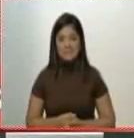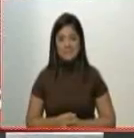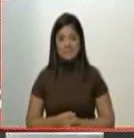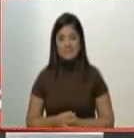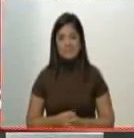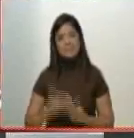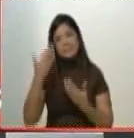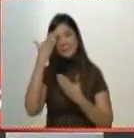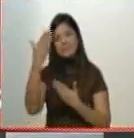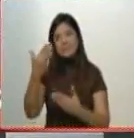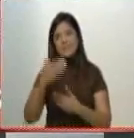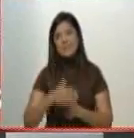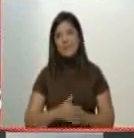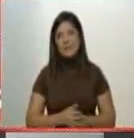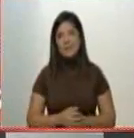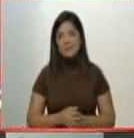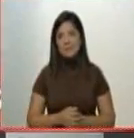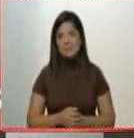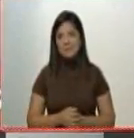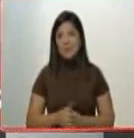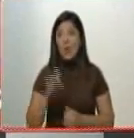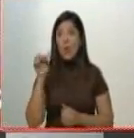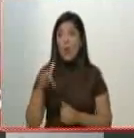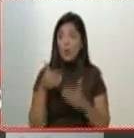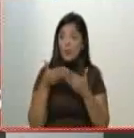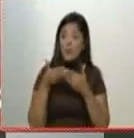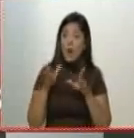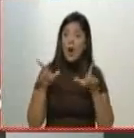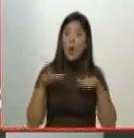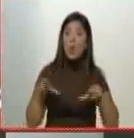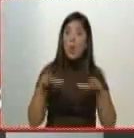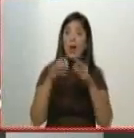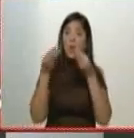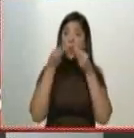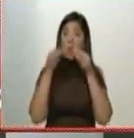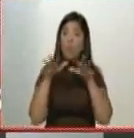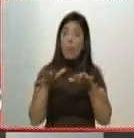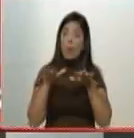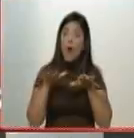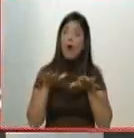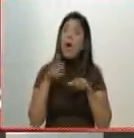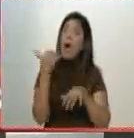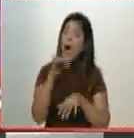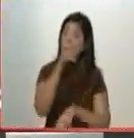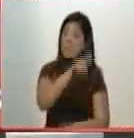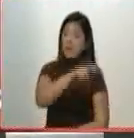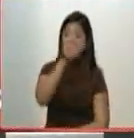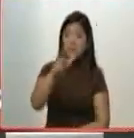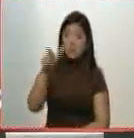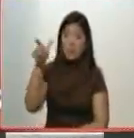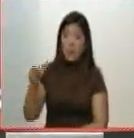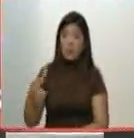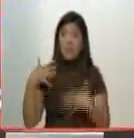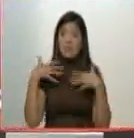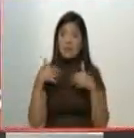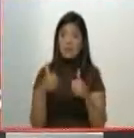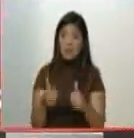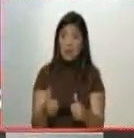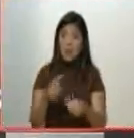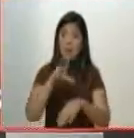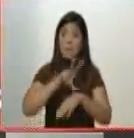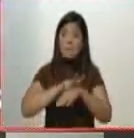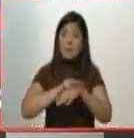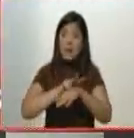Un saludo. Estamos estrenando el comedor, pero lo tendrán que estrenar. Aquí está el personal de salud, personal